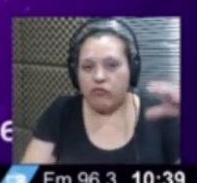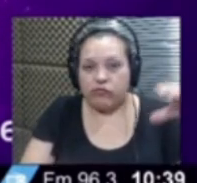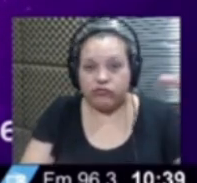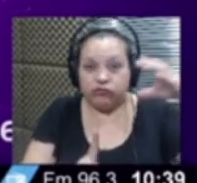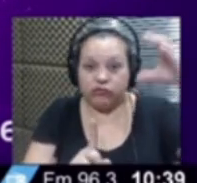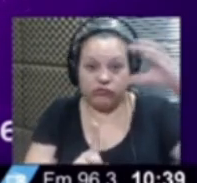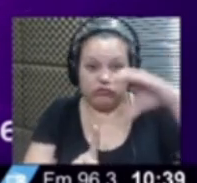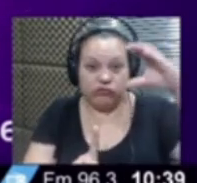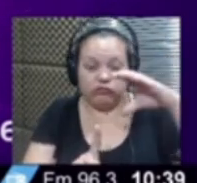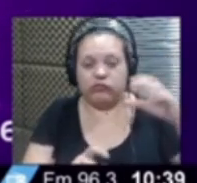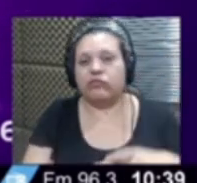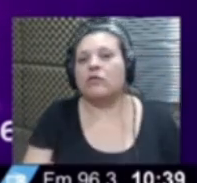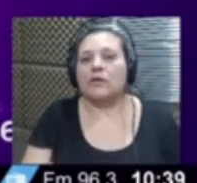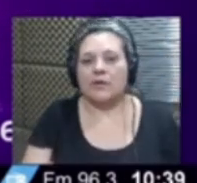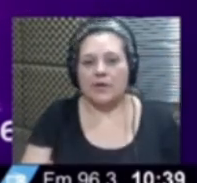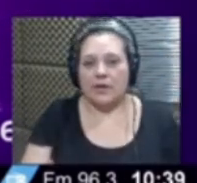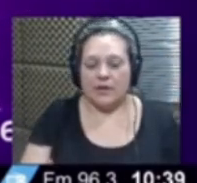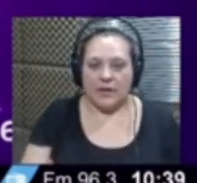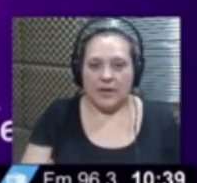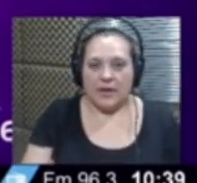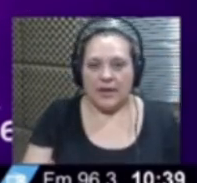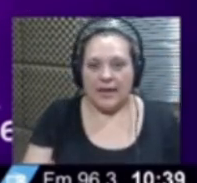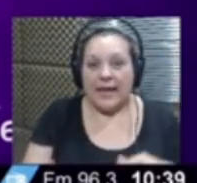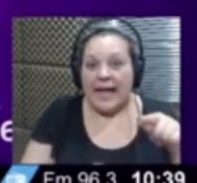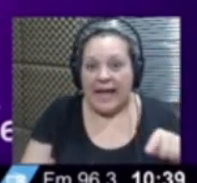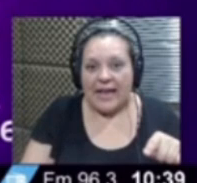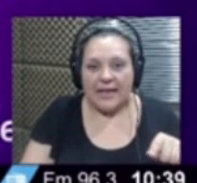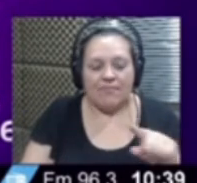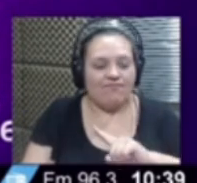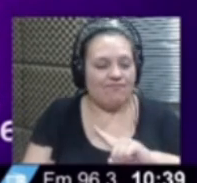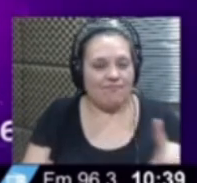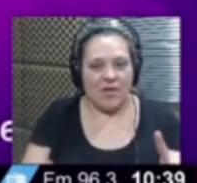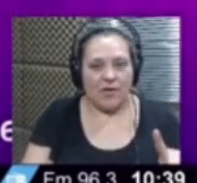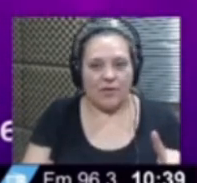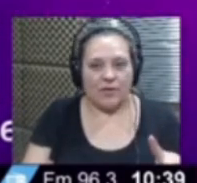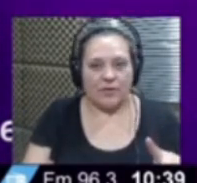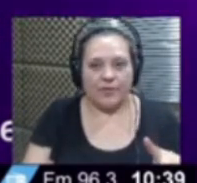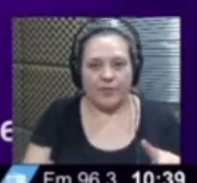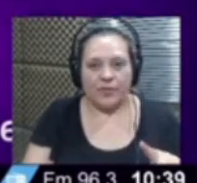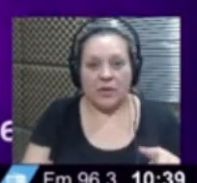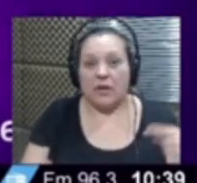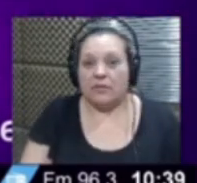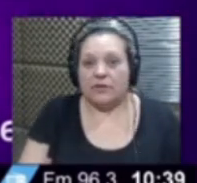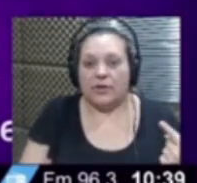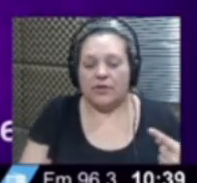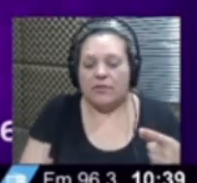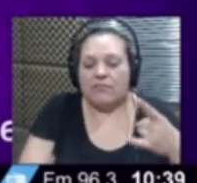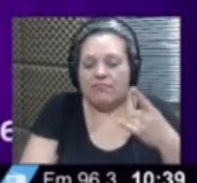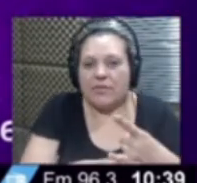Nosotros en el movimiento panafricanista, el movimiento panafricanista es relativamente nuevo en Argentina.